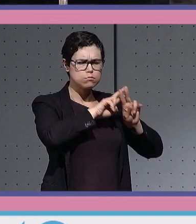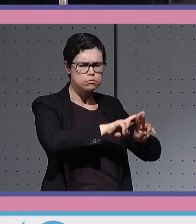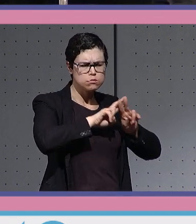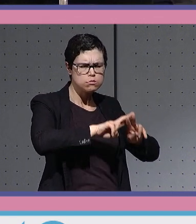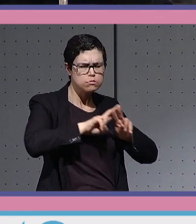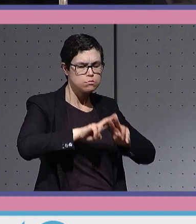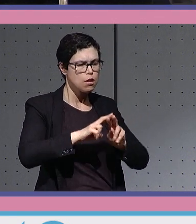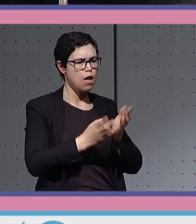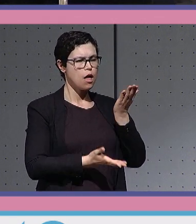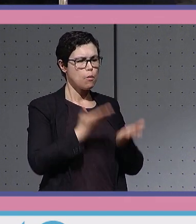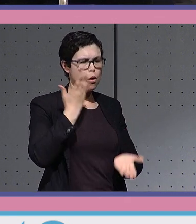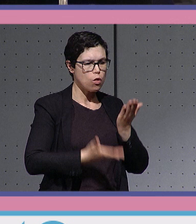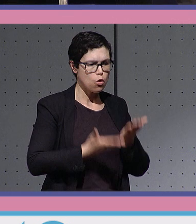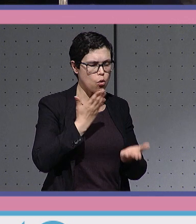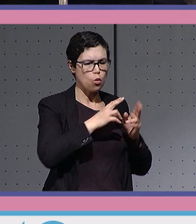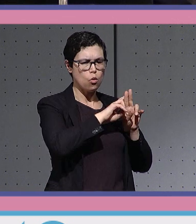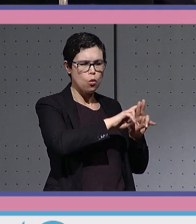distintas